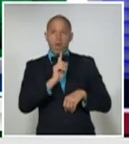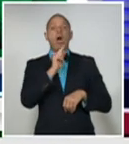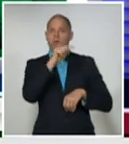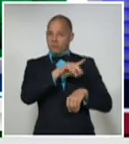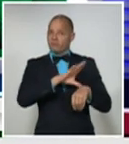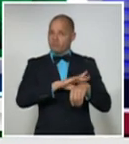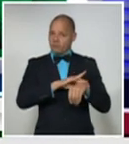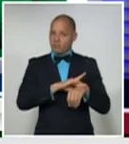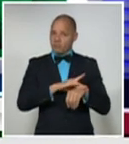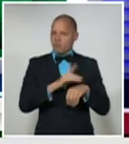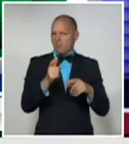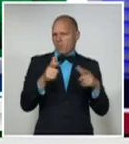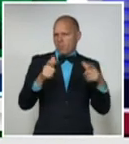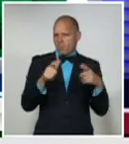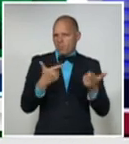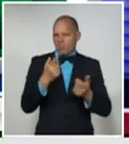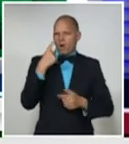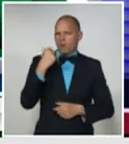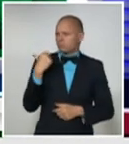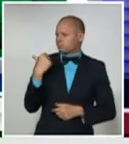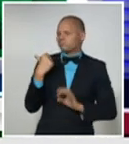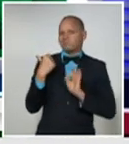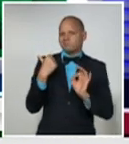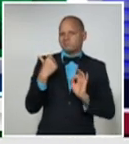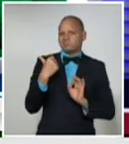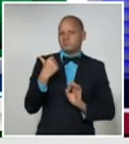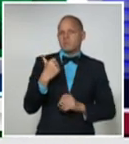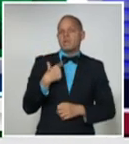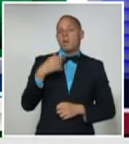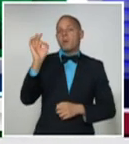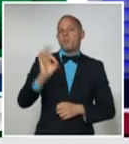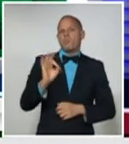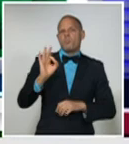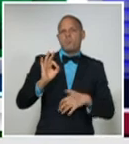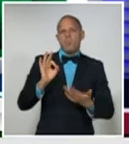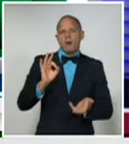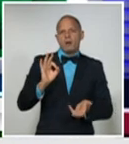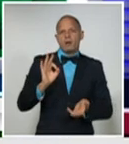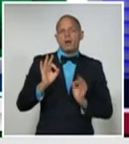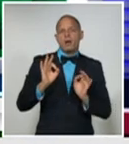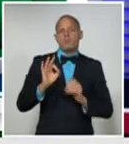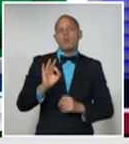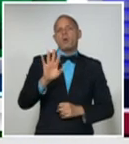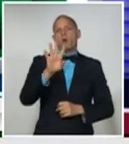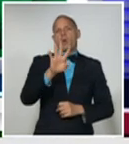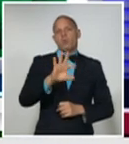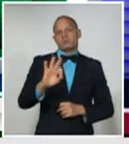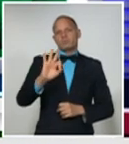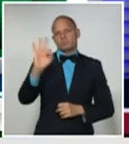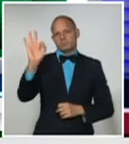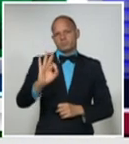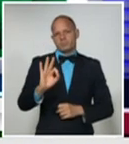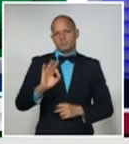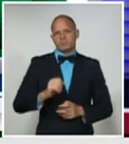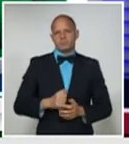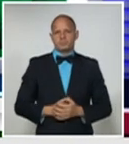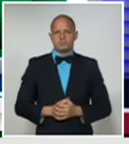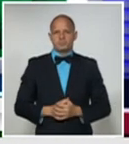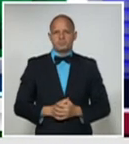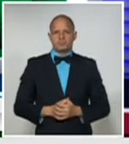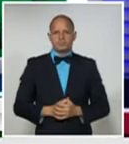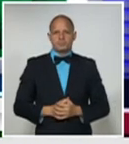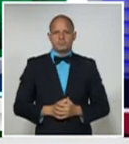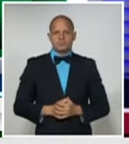45 y 50 en los últimos tiempos, porque inicialmente era una cifra un tanto mayor. En